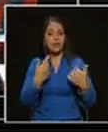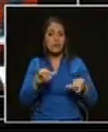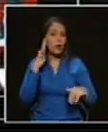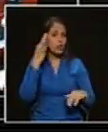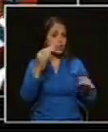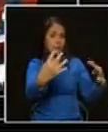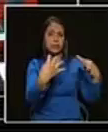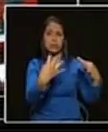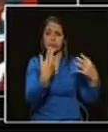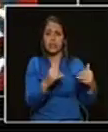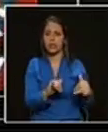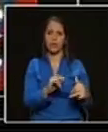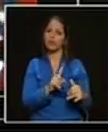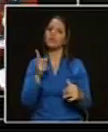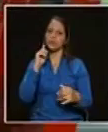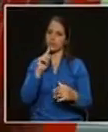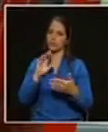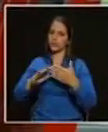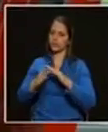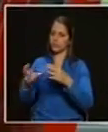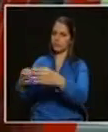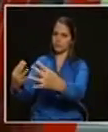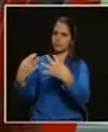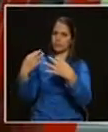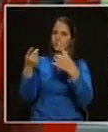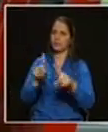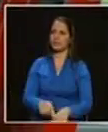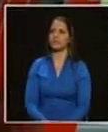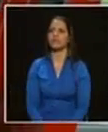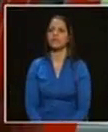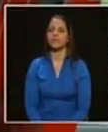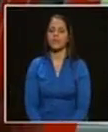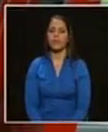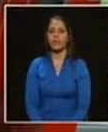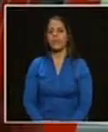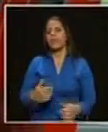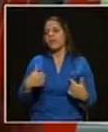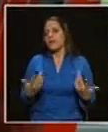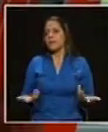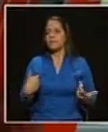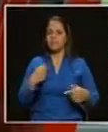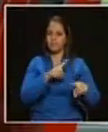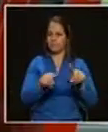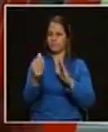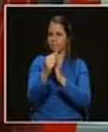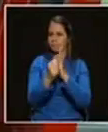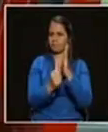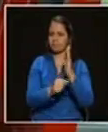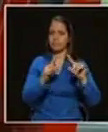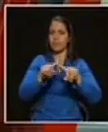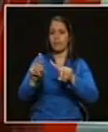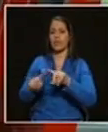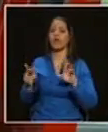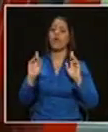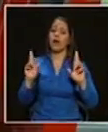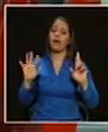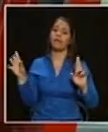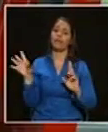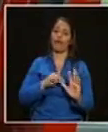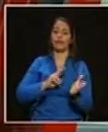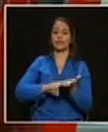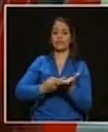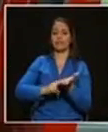personas oyentes, sino también a la población sorda. Para los programas, yo creo que todos los programas deberían de tener intérprete en lengua de